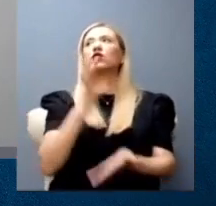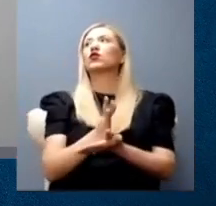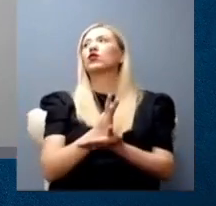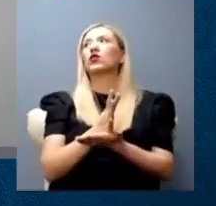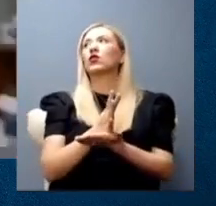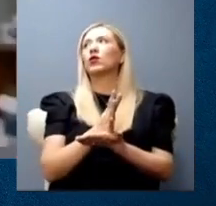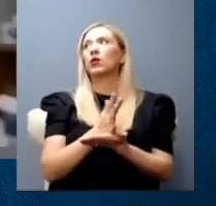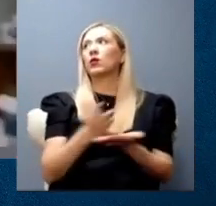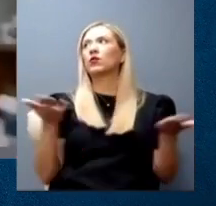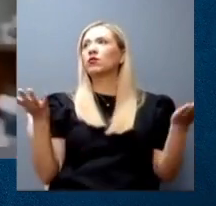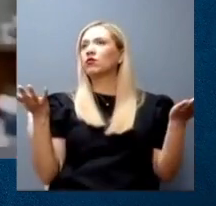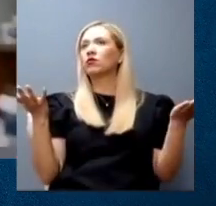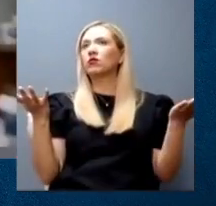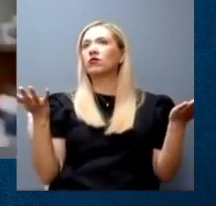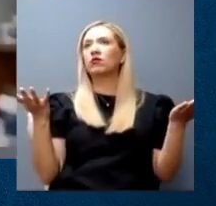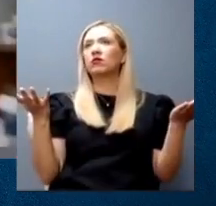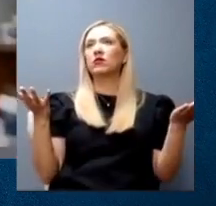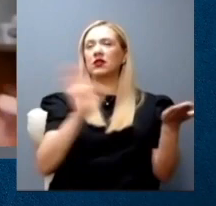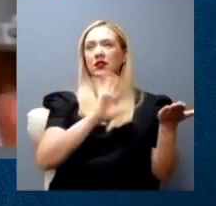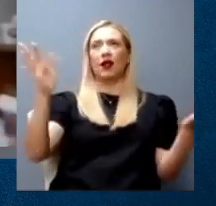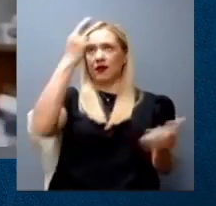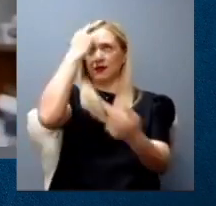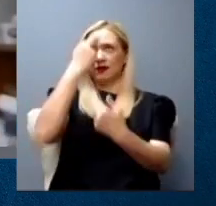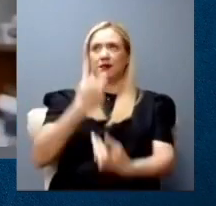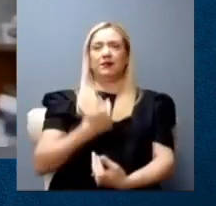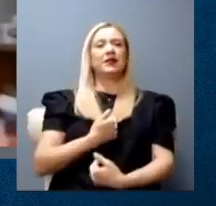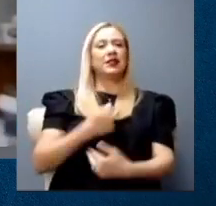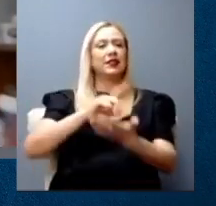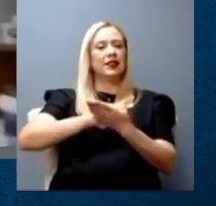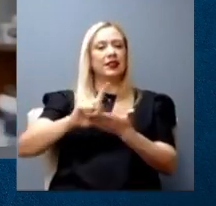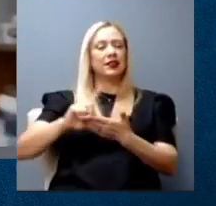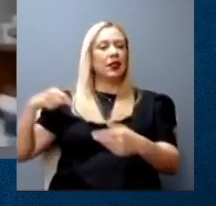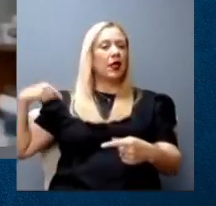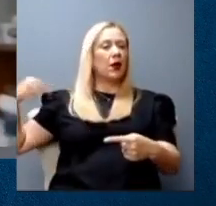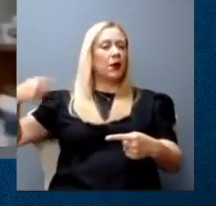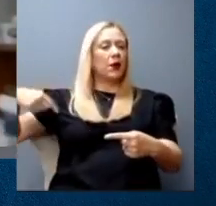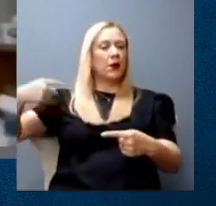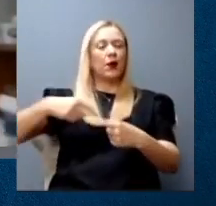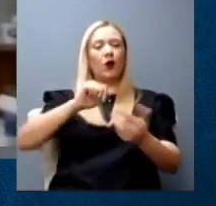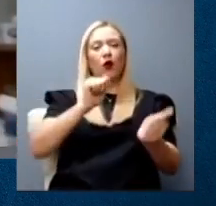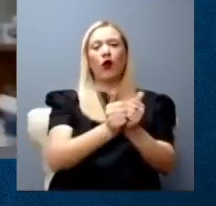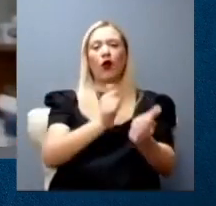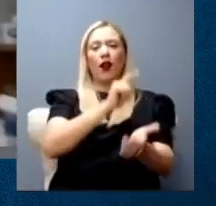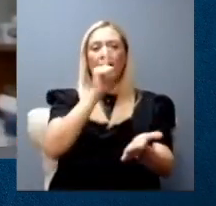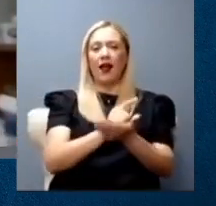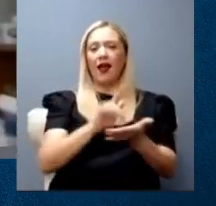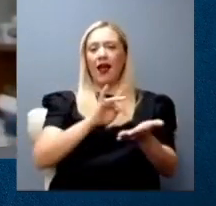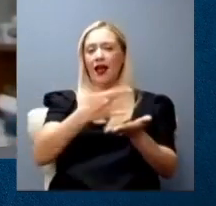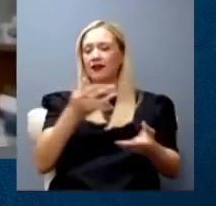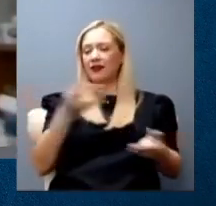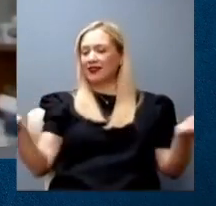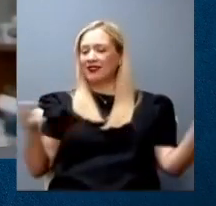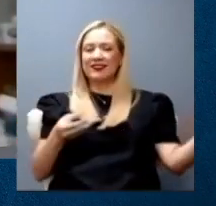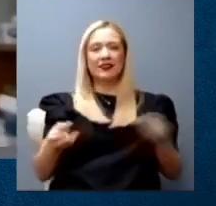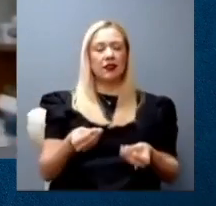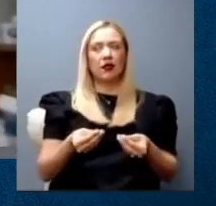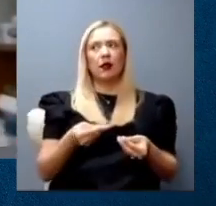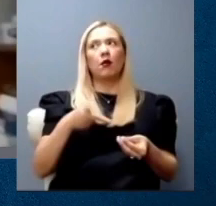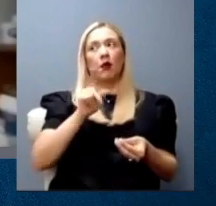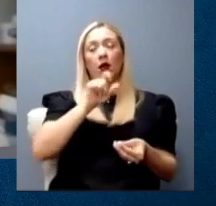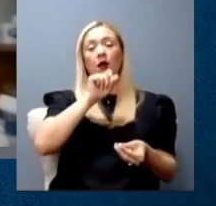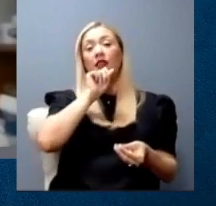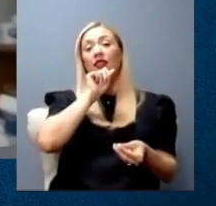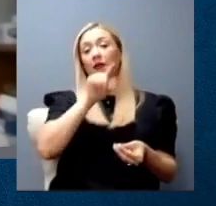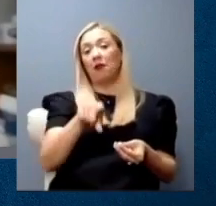esto que se nos van a reconocer una serie de derechos a lo largo de distintos instrumentos en el derecho internacional, sino que también se van a crear